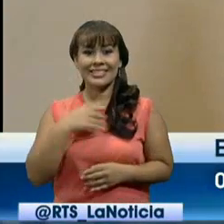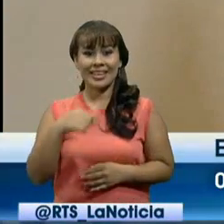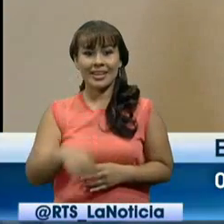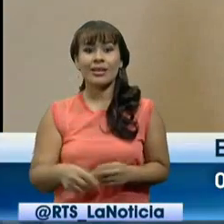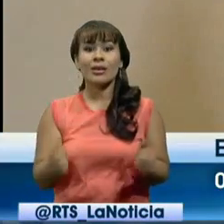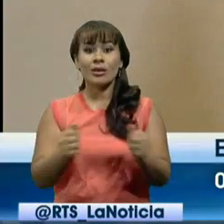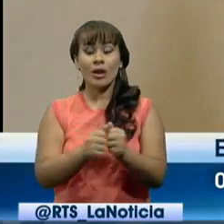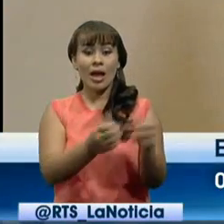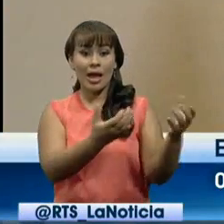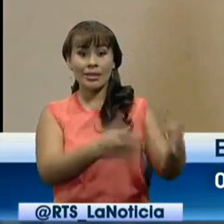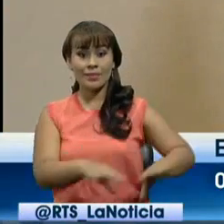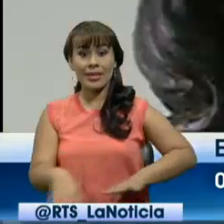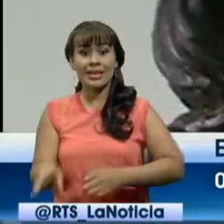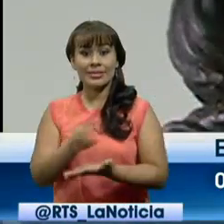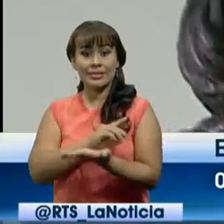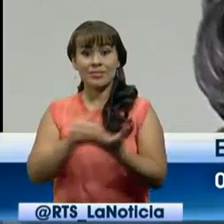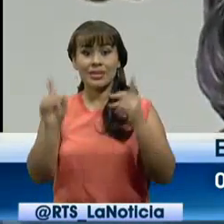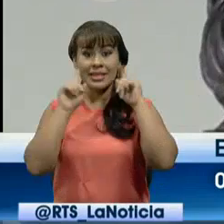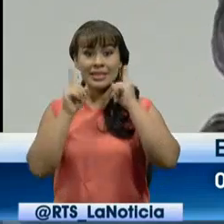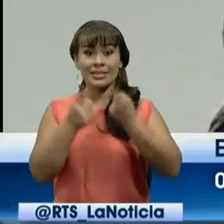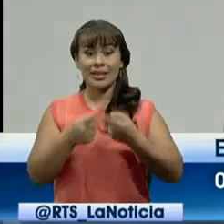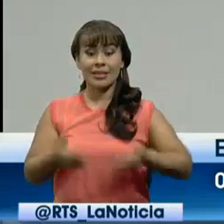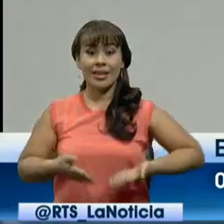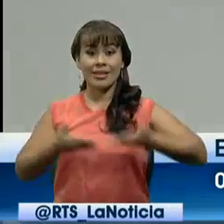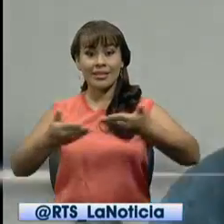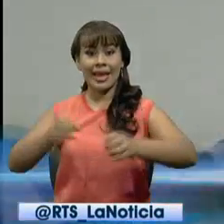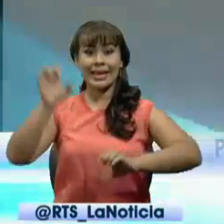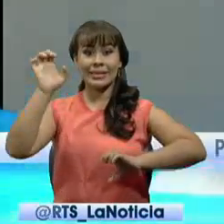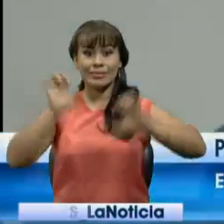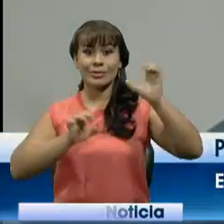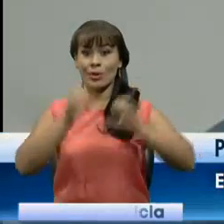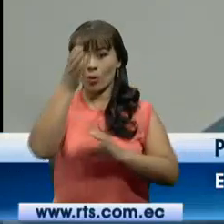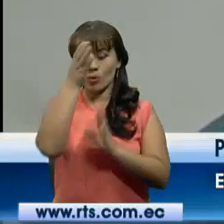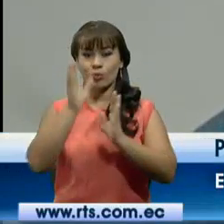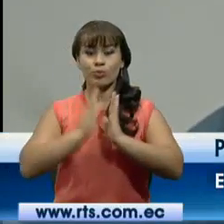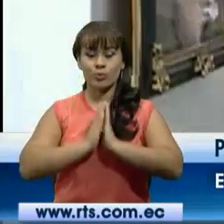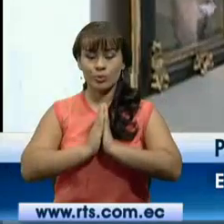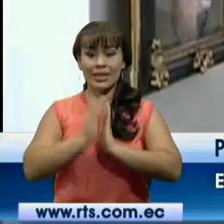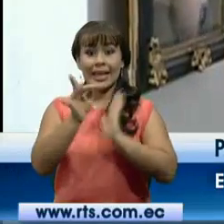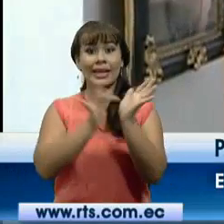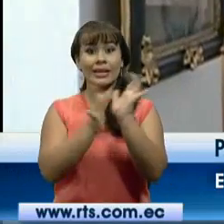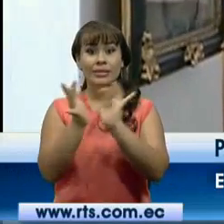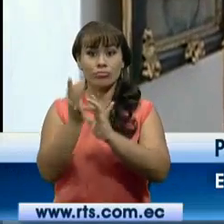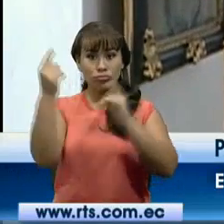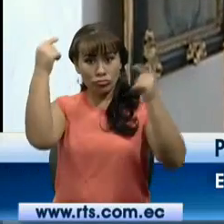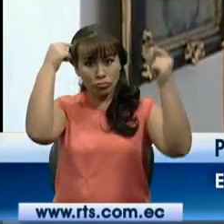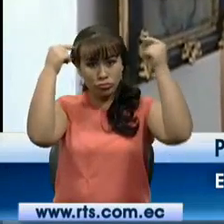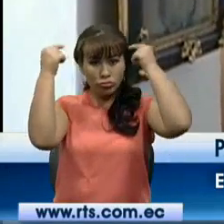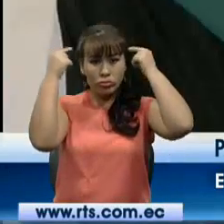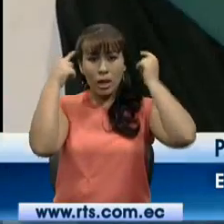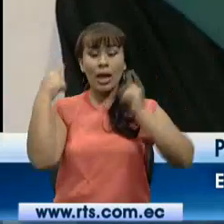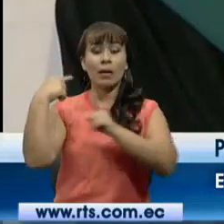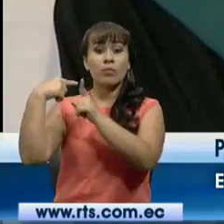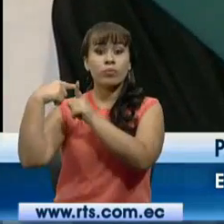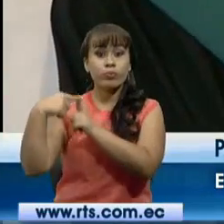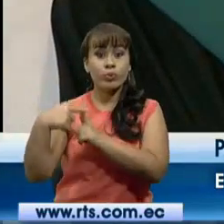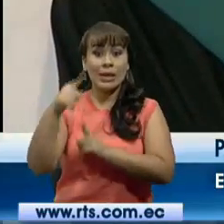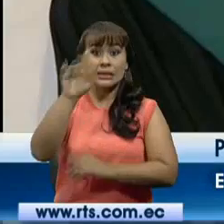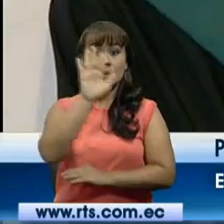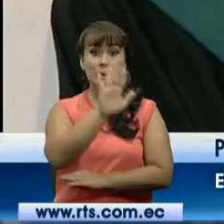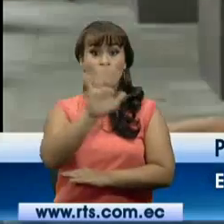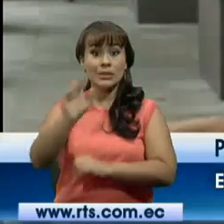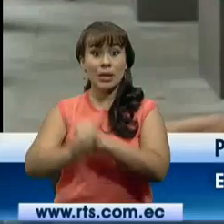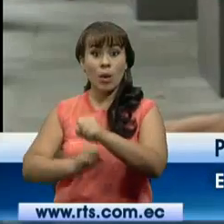motivo de la Semana Santa, en estos días se presenta una exposición del culto de Jesús del Gran Poder, que ya cumple 55